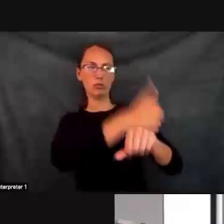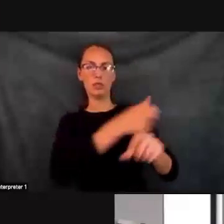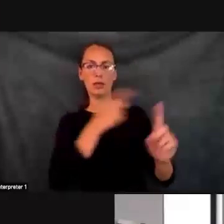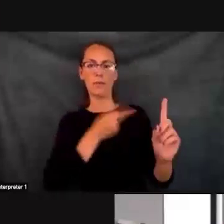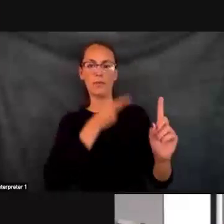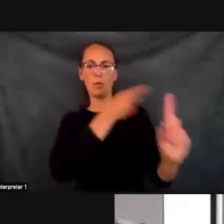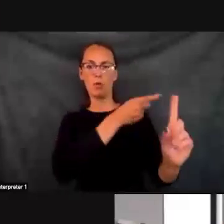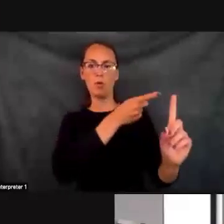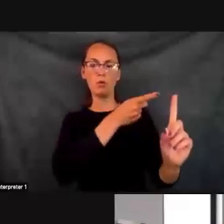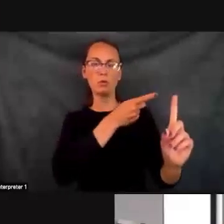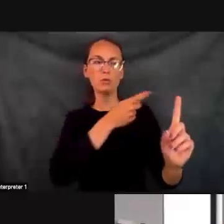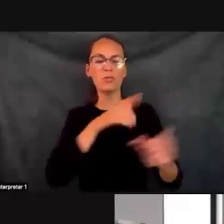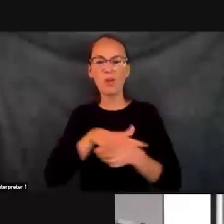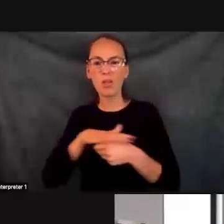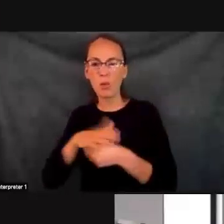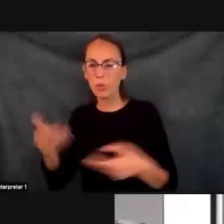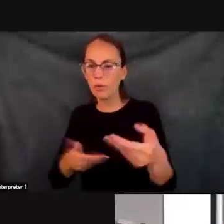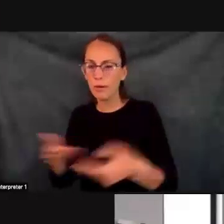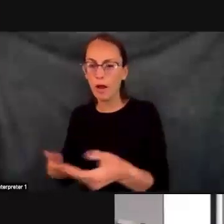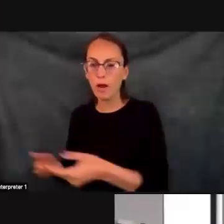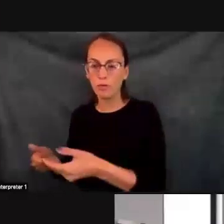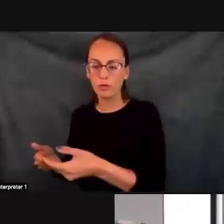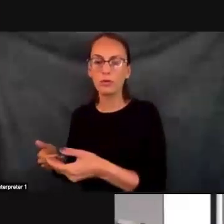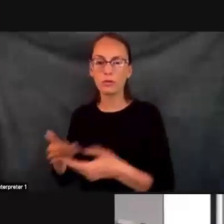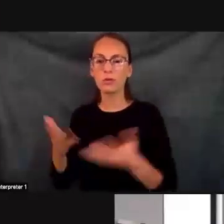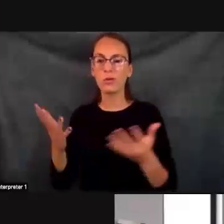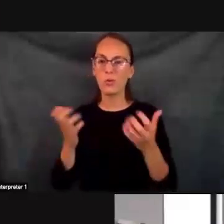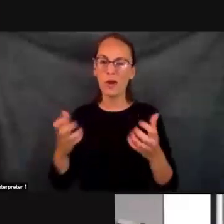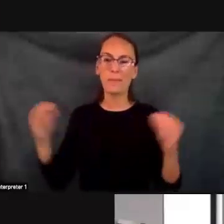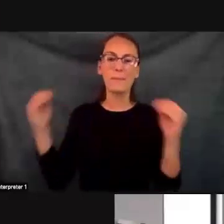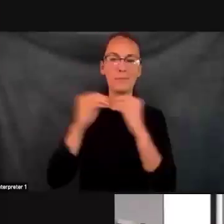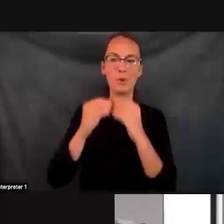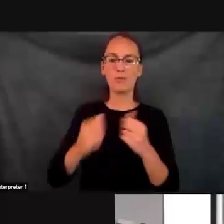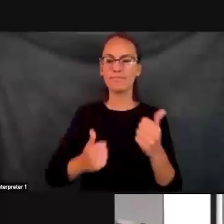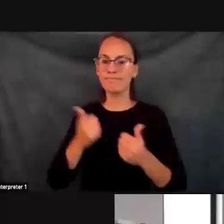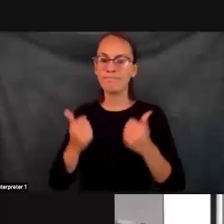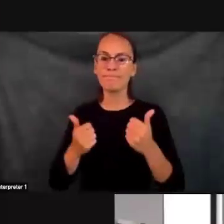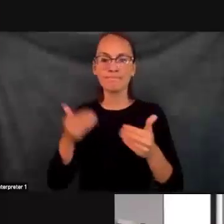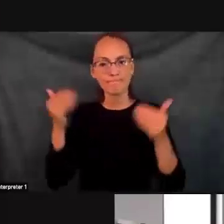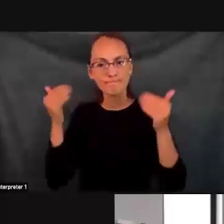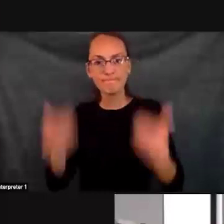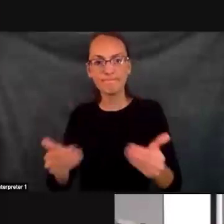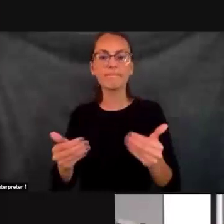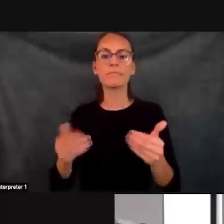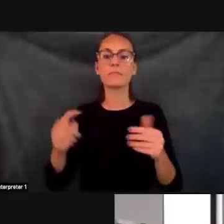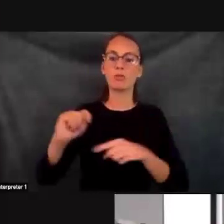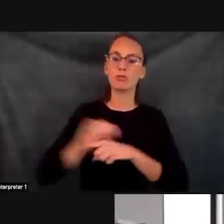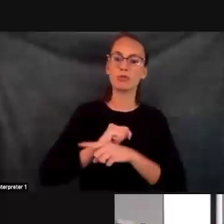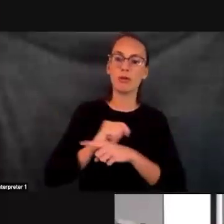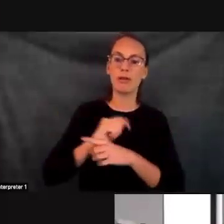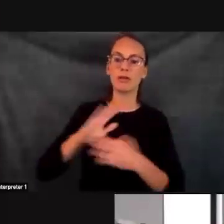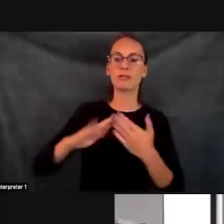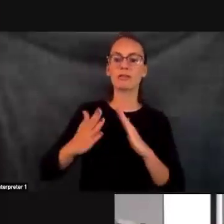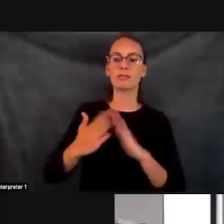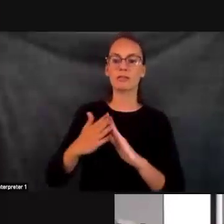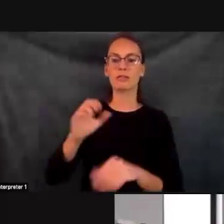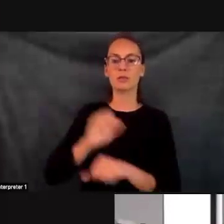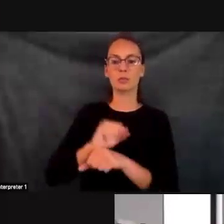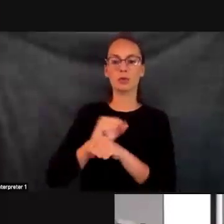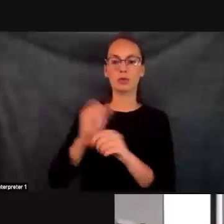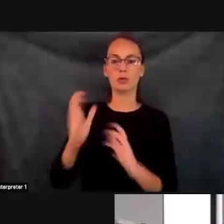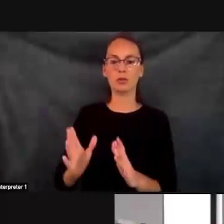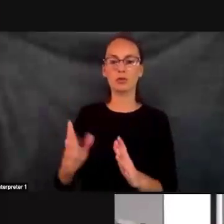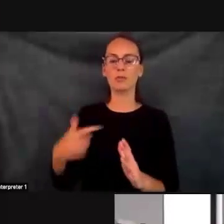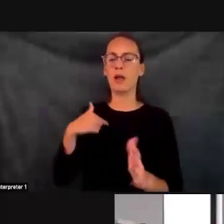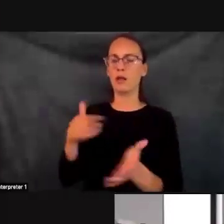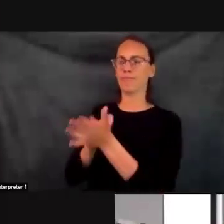entonces aliento al grupo de trabajo de poner metas altas para preparar y capacitar a